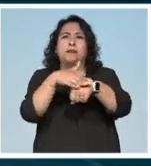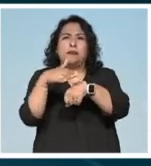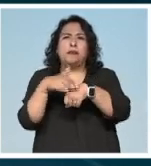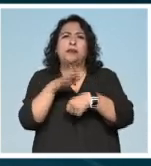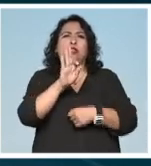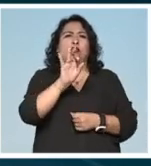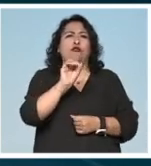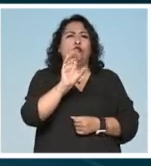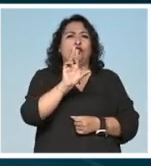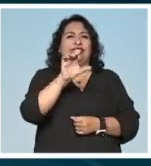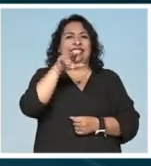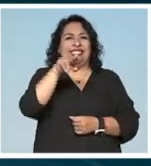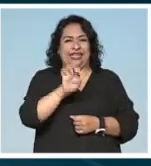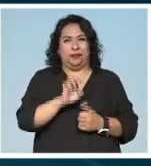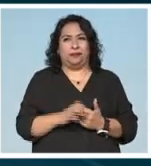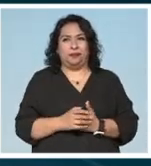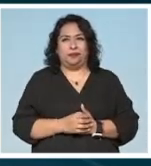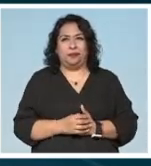del Focine.